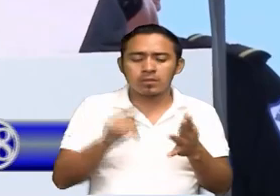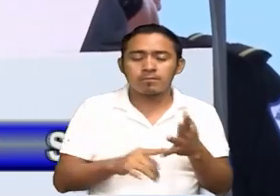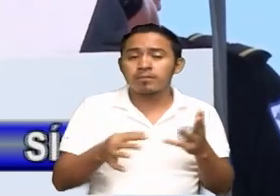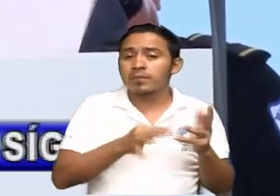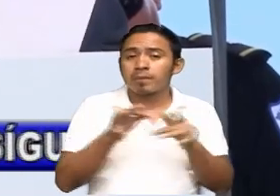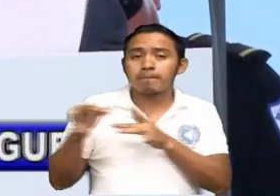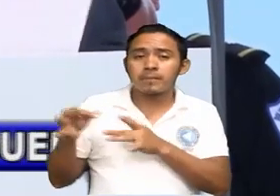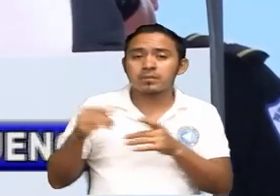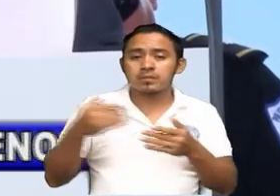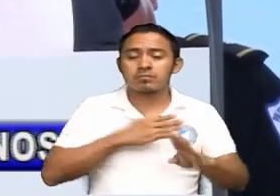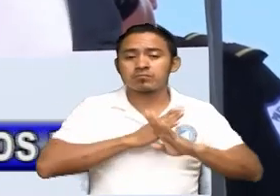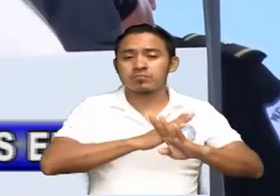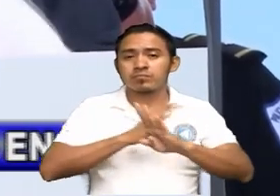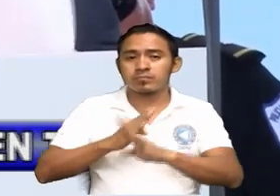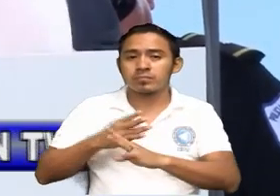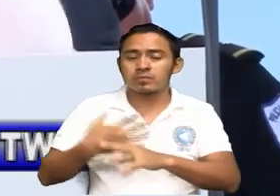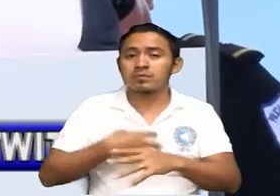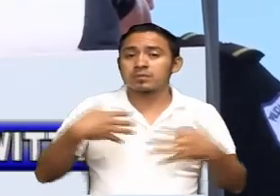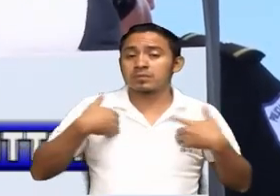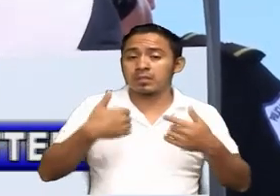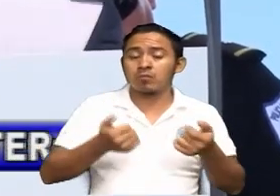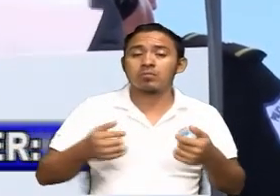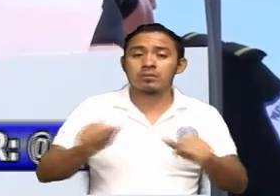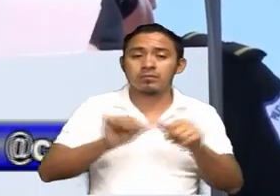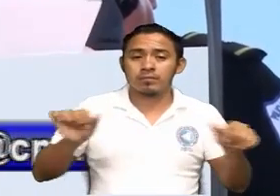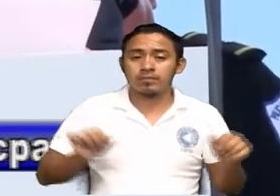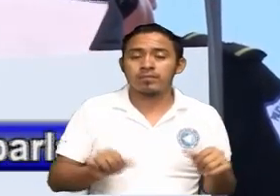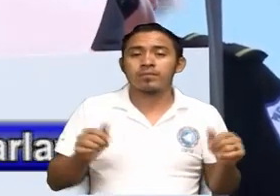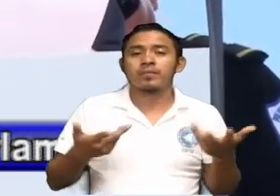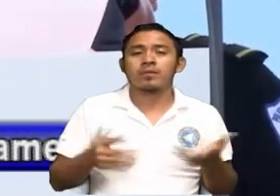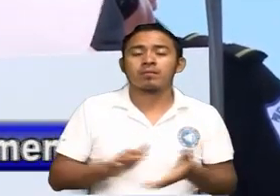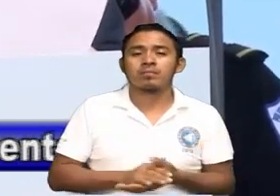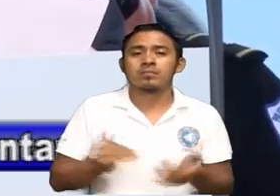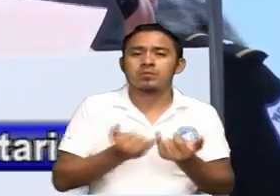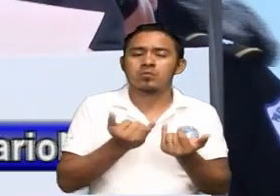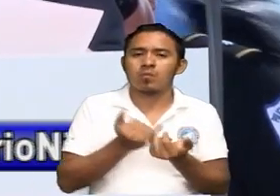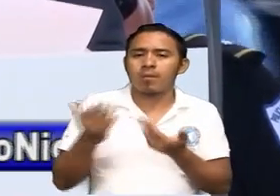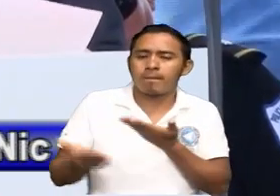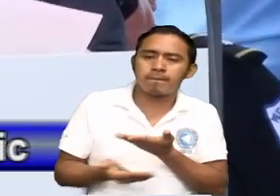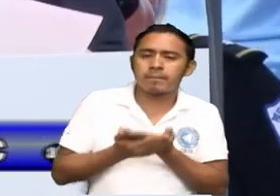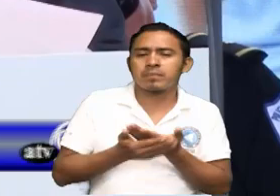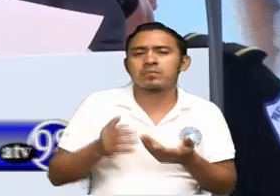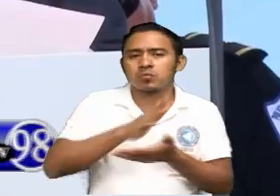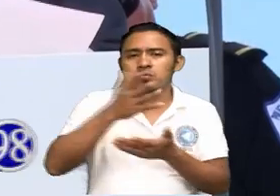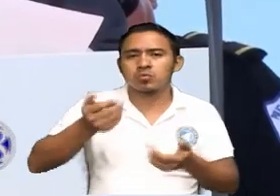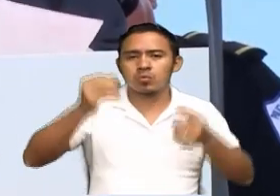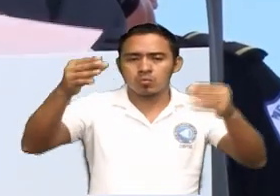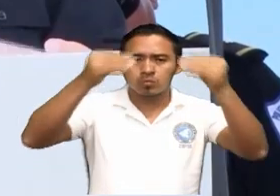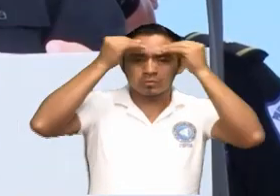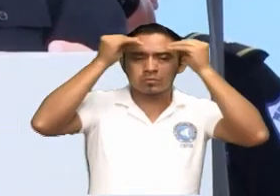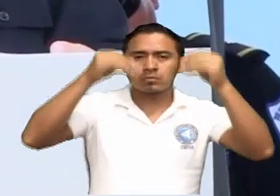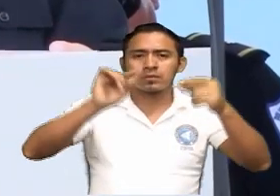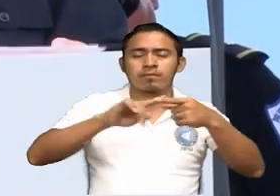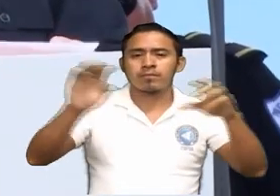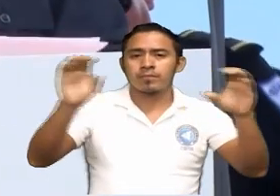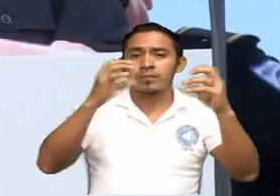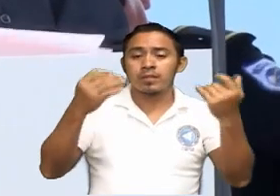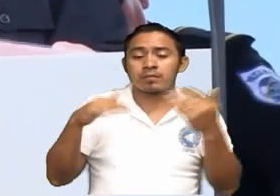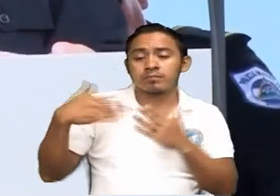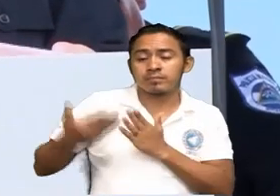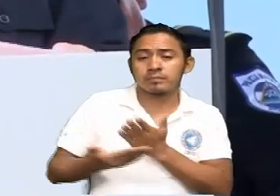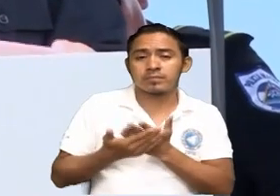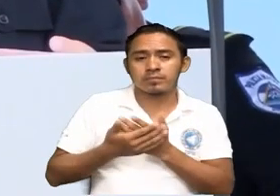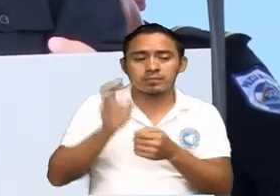de defensa y salud animal. Adicionalmente, se han fortalecido el curso con las clases complementarias